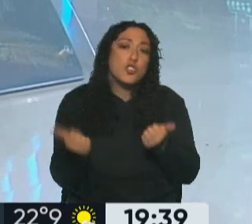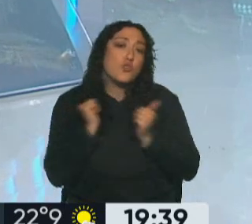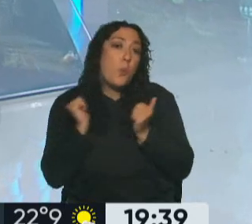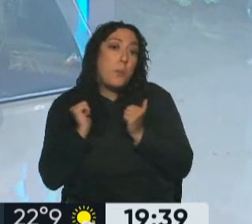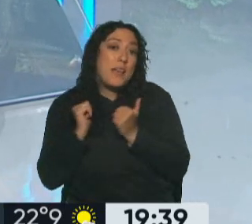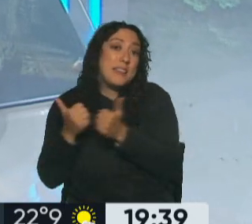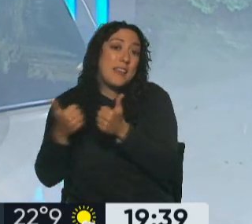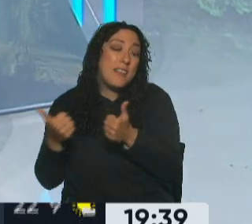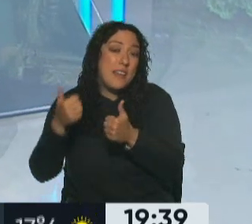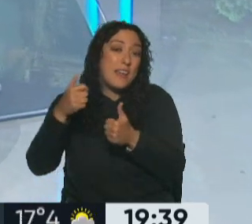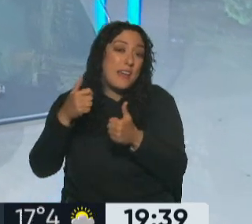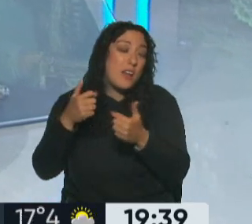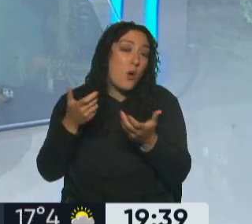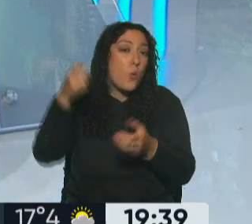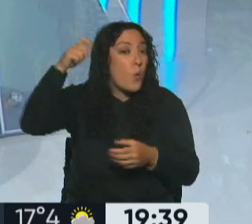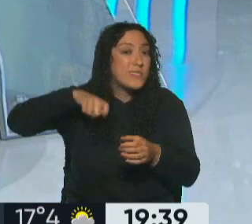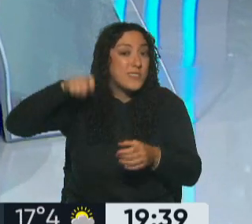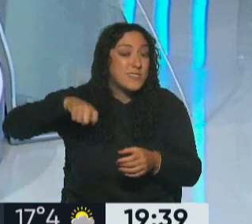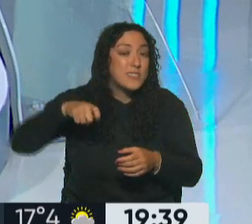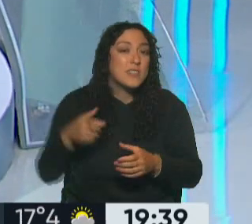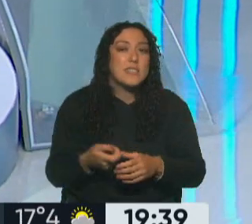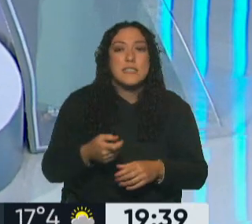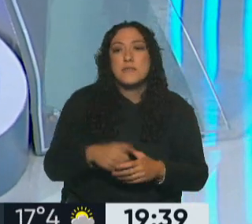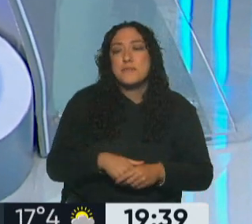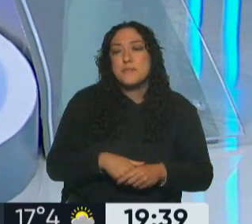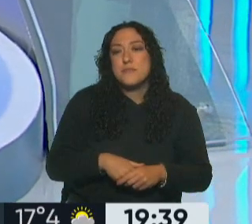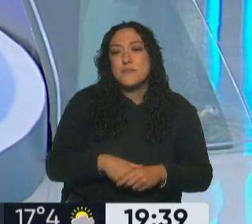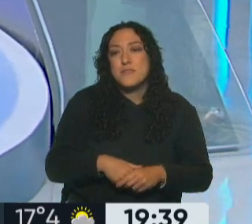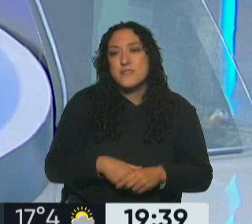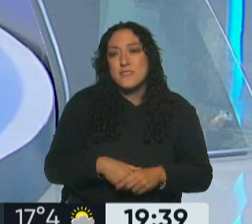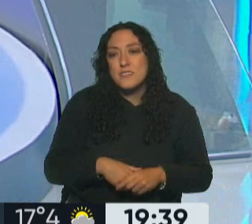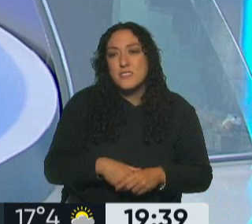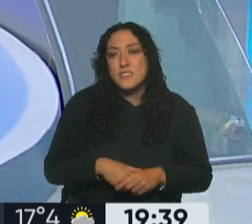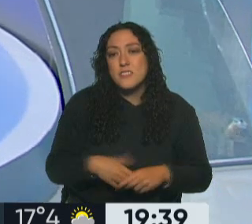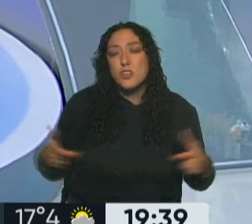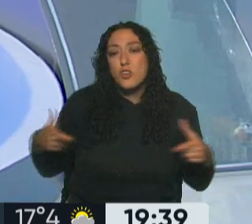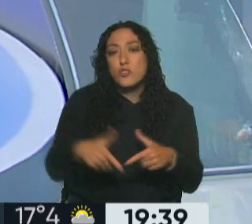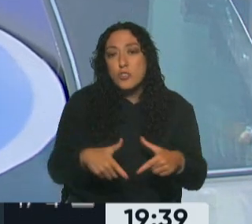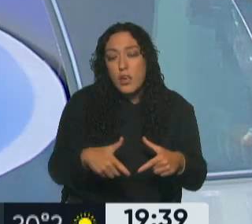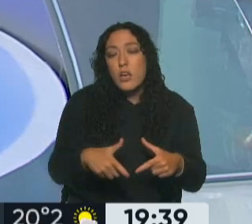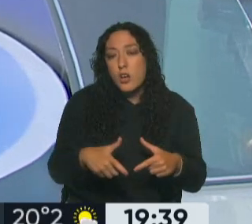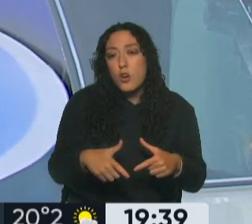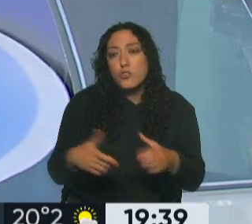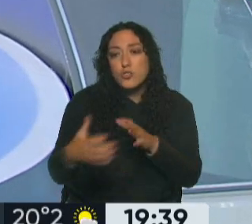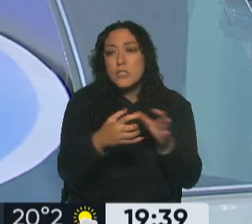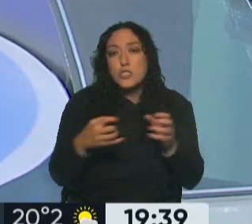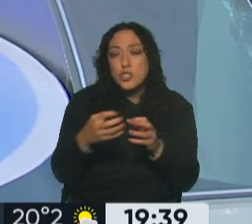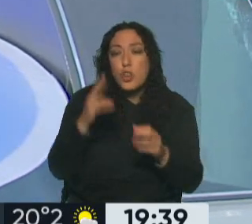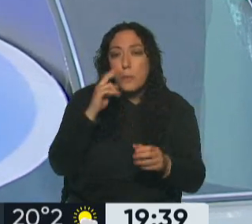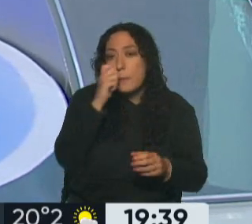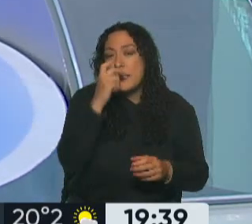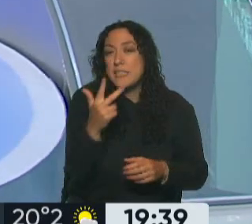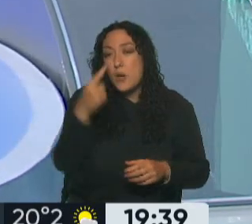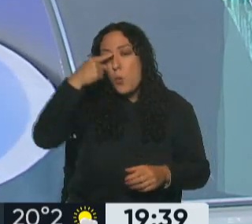jueces si fuera un partido de fútbol qué es lo que aprobó el consejo consejo de la magistratura realizó hoy la última sesión de 2023 y por